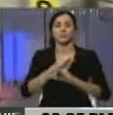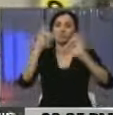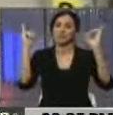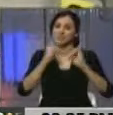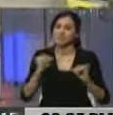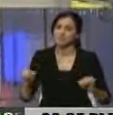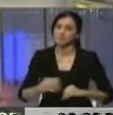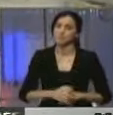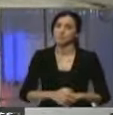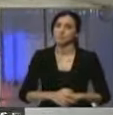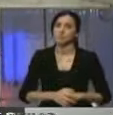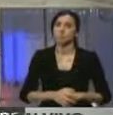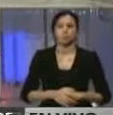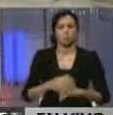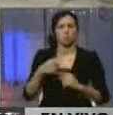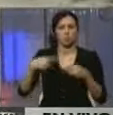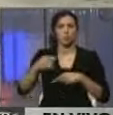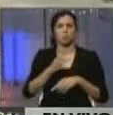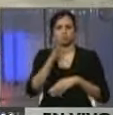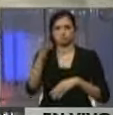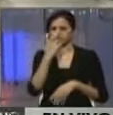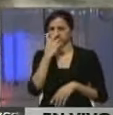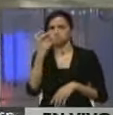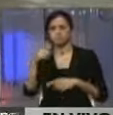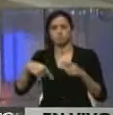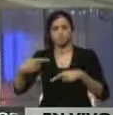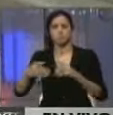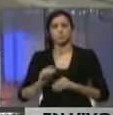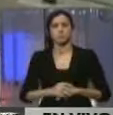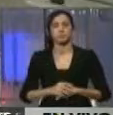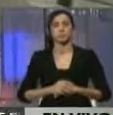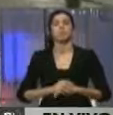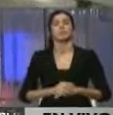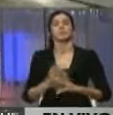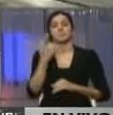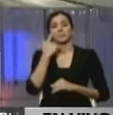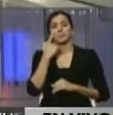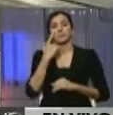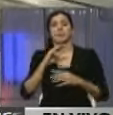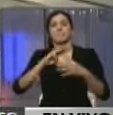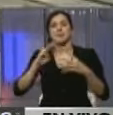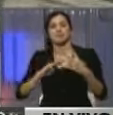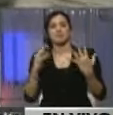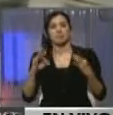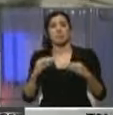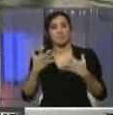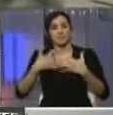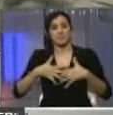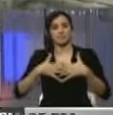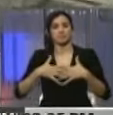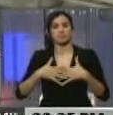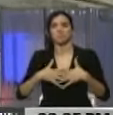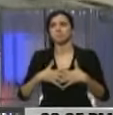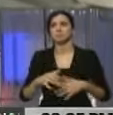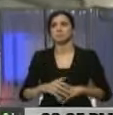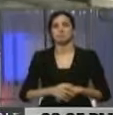En estos días voy a estar por allá. Ahora, fíjense ustedes, toda la materia prima de esta empresa